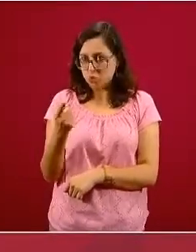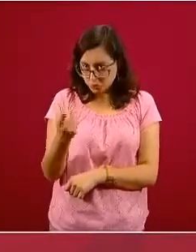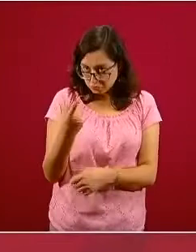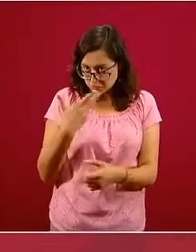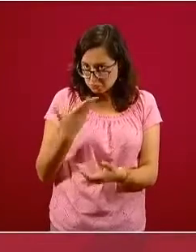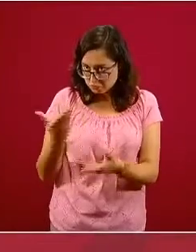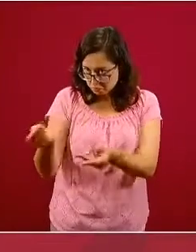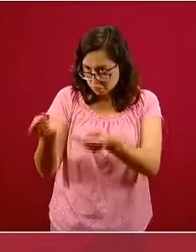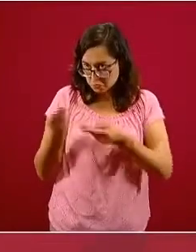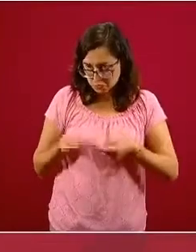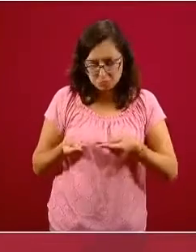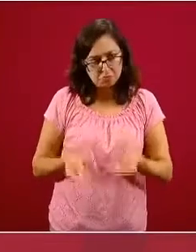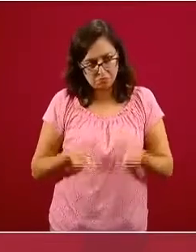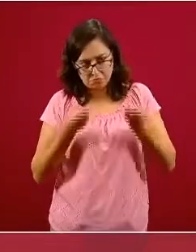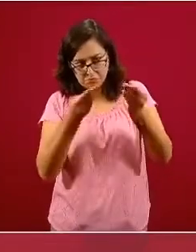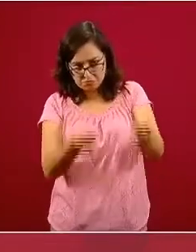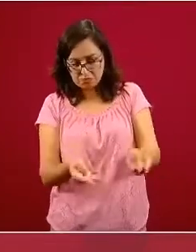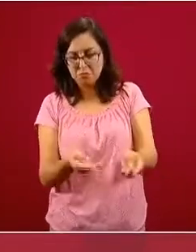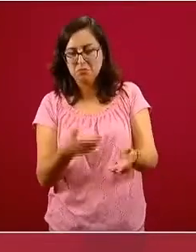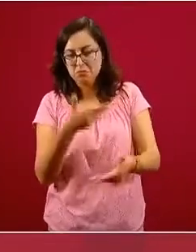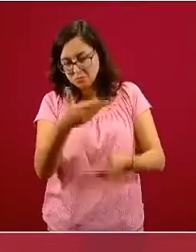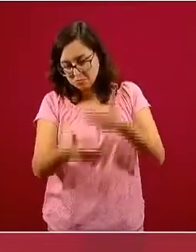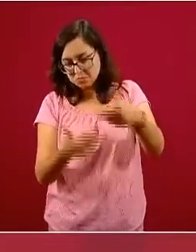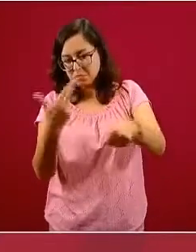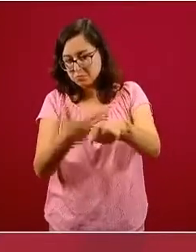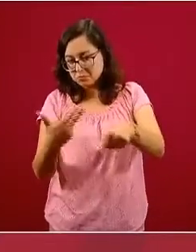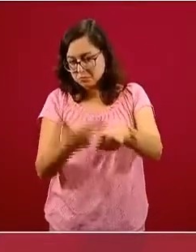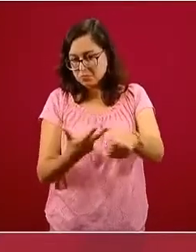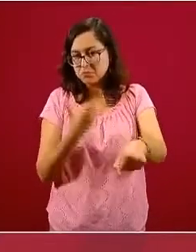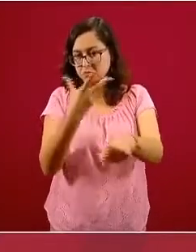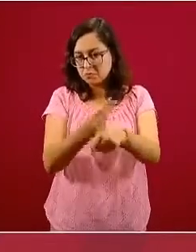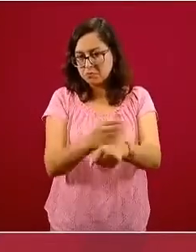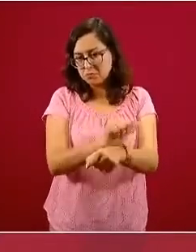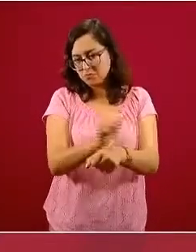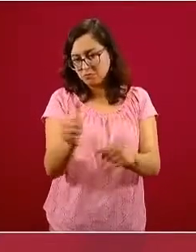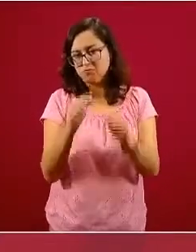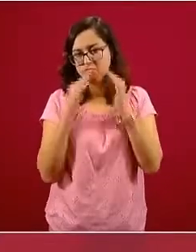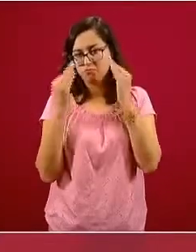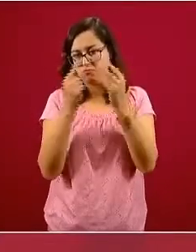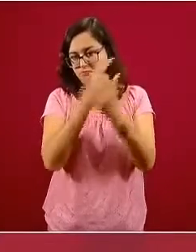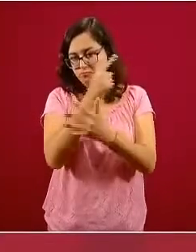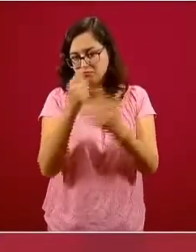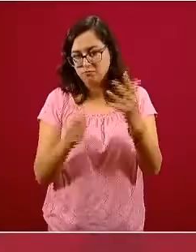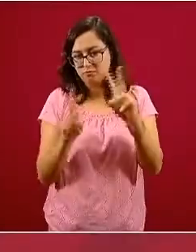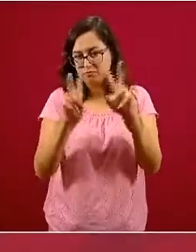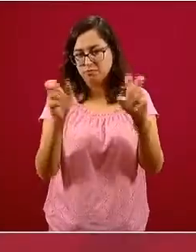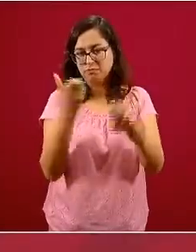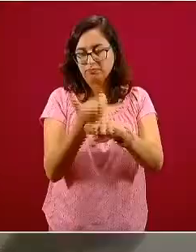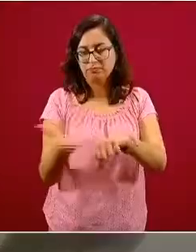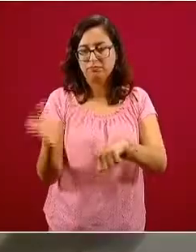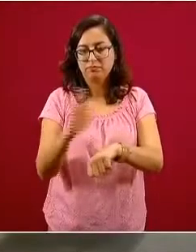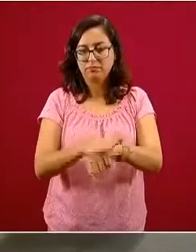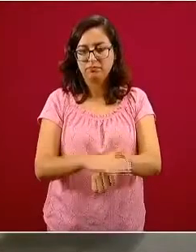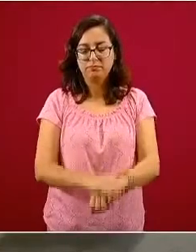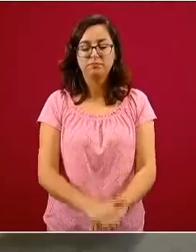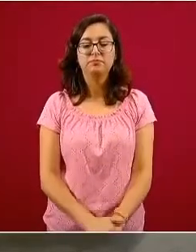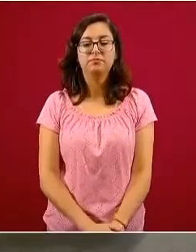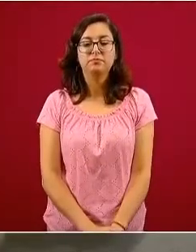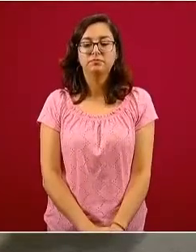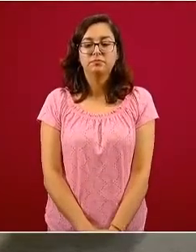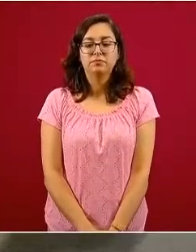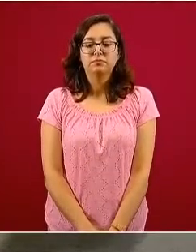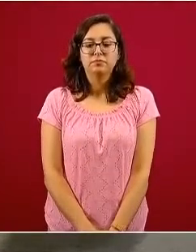su denuncia y para que se haga lo procedente respecto a las otras anomalías de carácter administrativo.